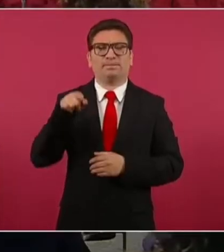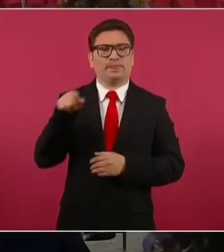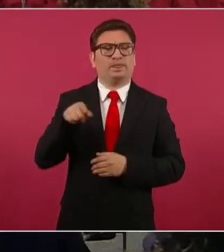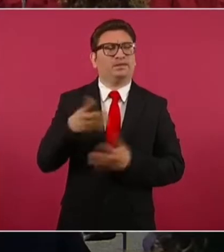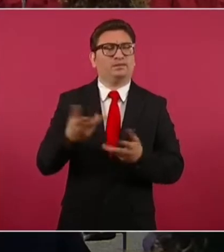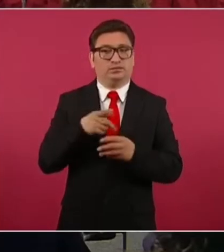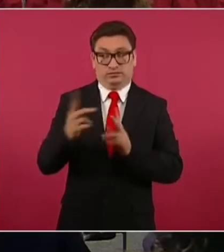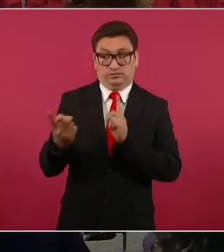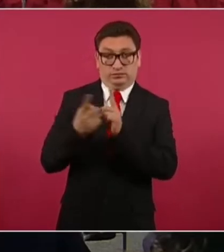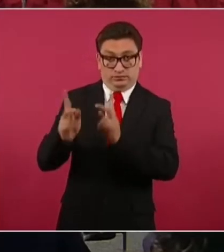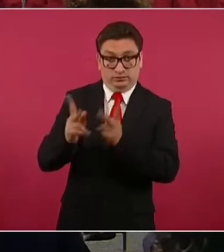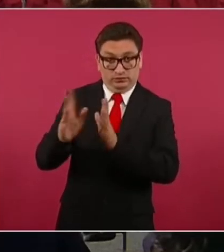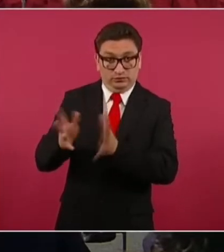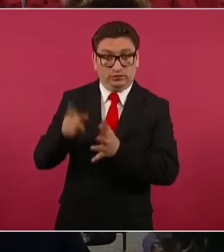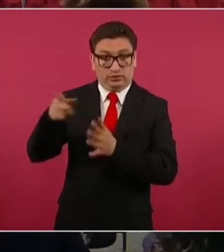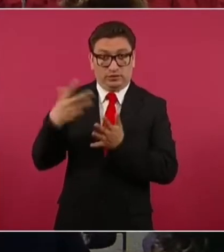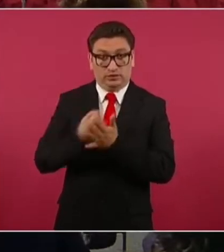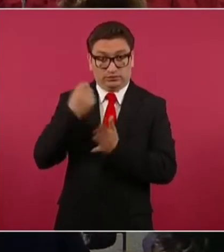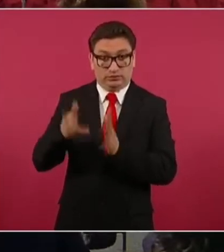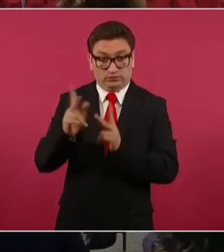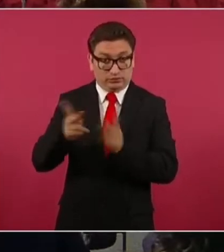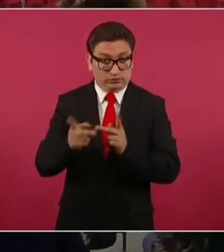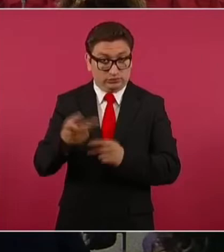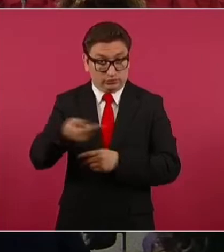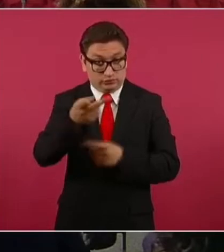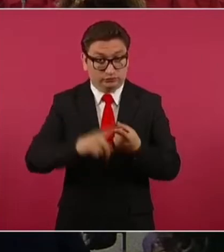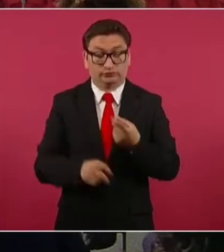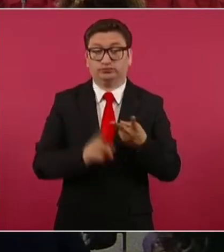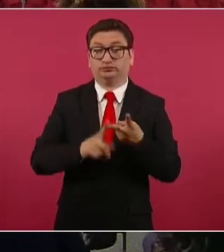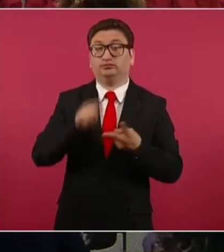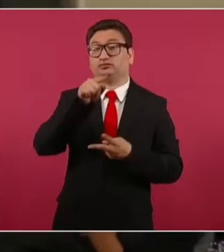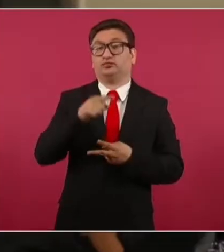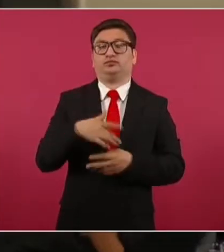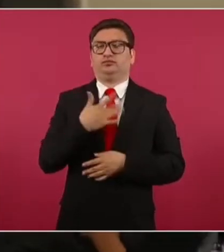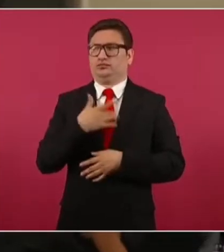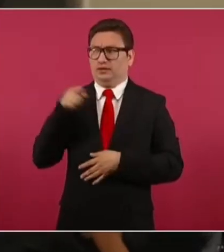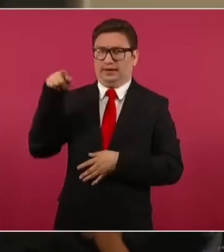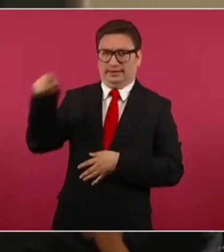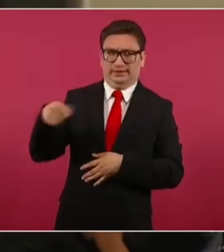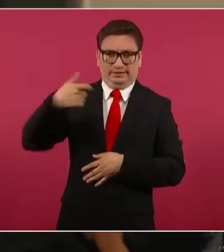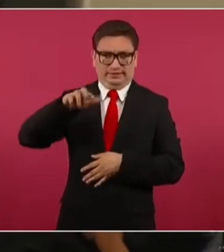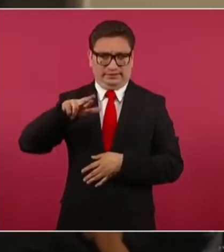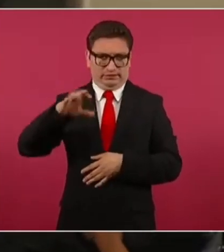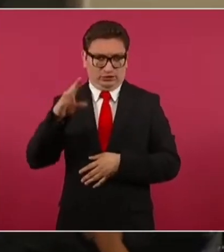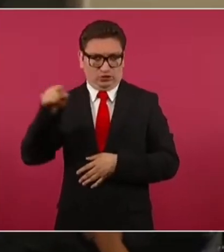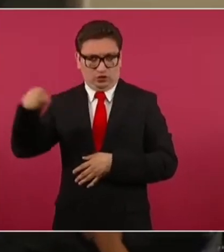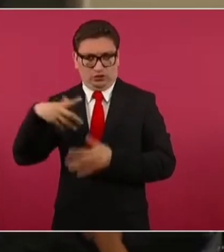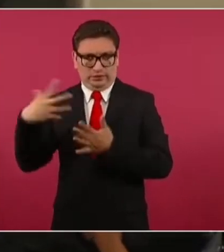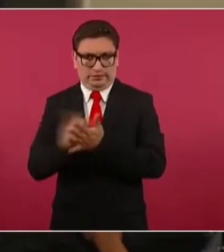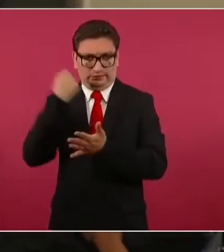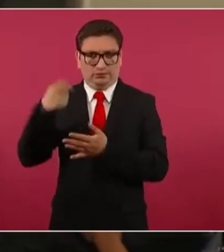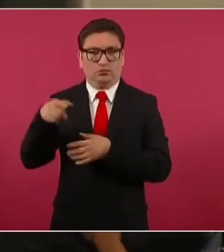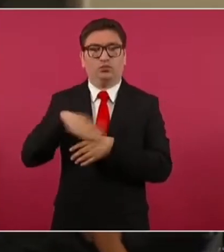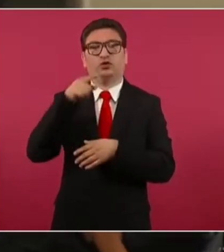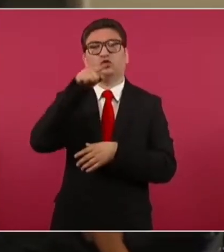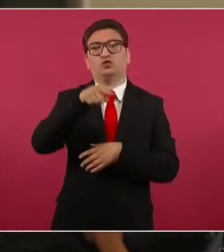¿usted ya platicó con ella posterior a su victoria, señor presidente? ¿Y qué representa para usted este triunfo allá en Quintana Roo, ya que sabemos que